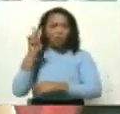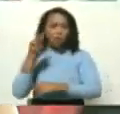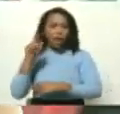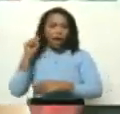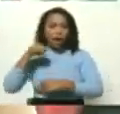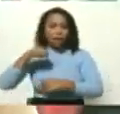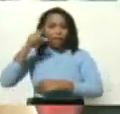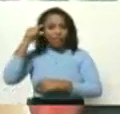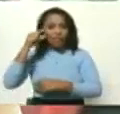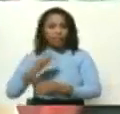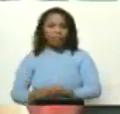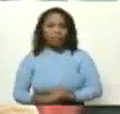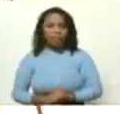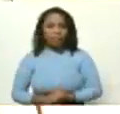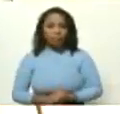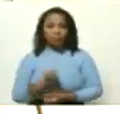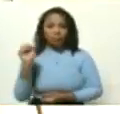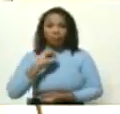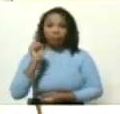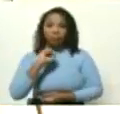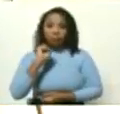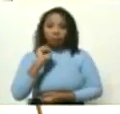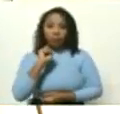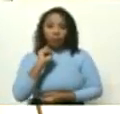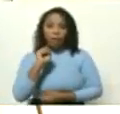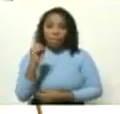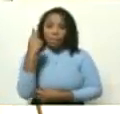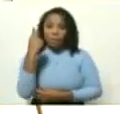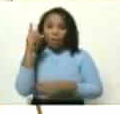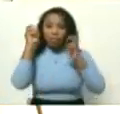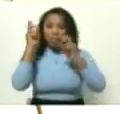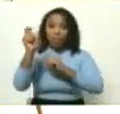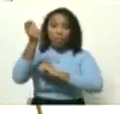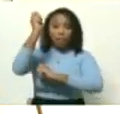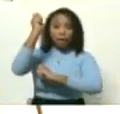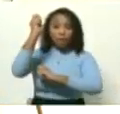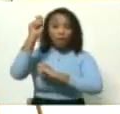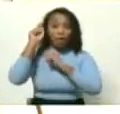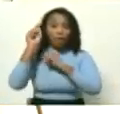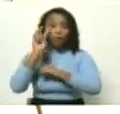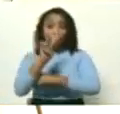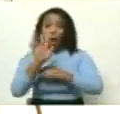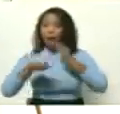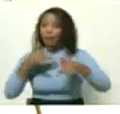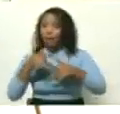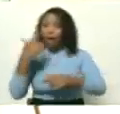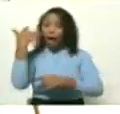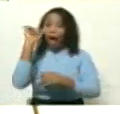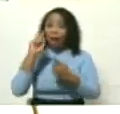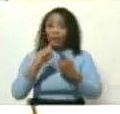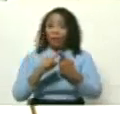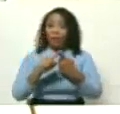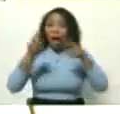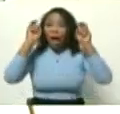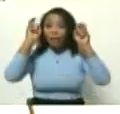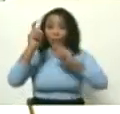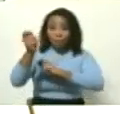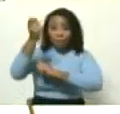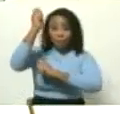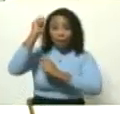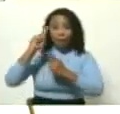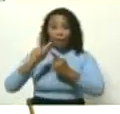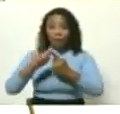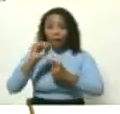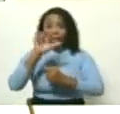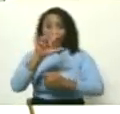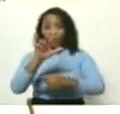fecha? Sí, bueno, primero, en el tema del papagayo, recordemos que son dos actividades, ¿no? Está el tema del papagayo, que va a ser a las 9 de la